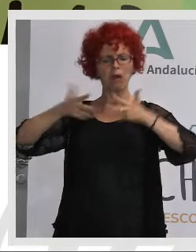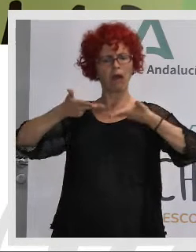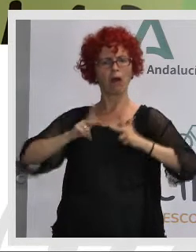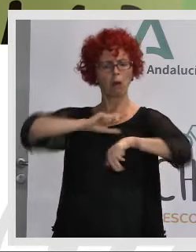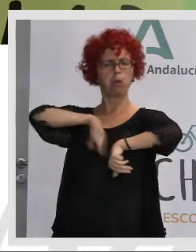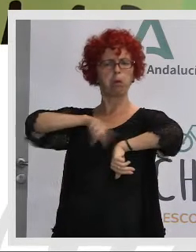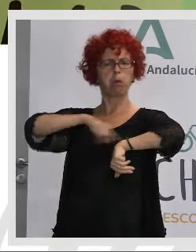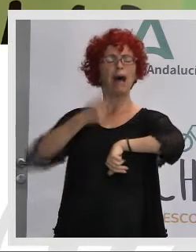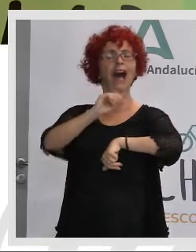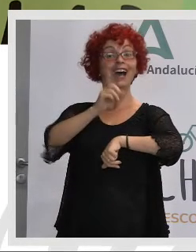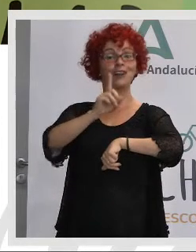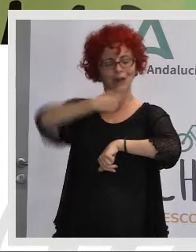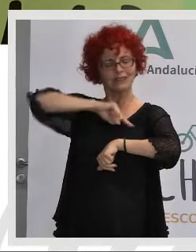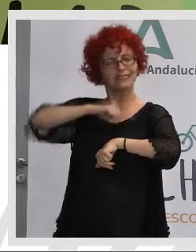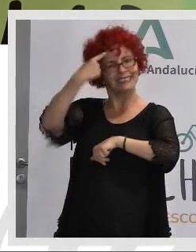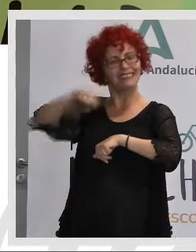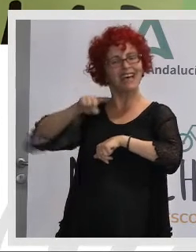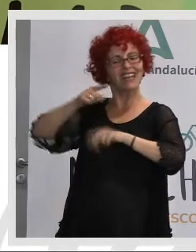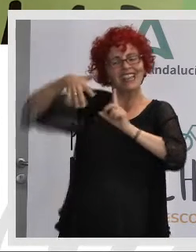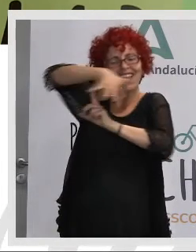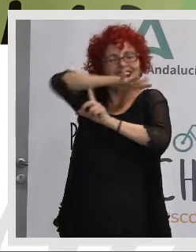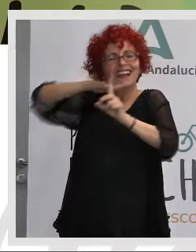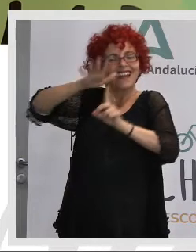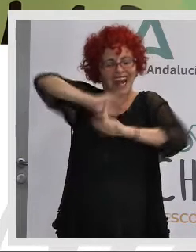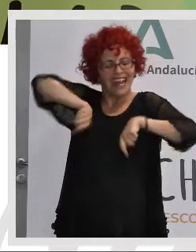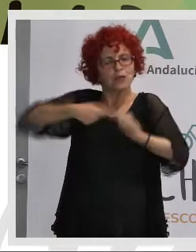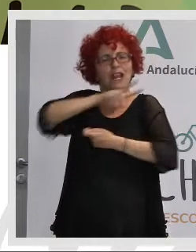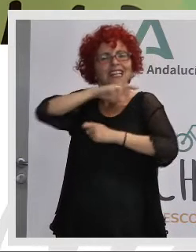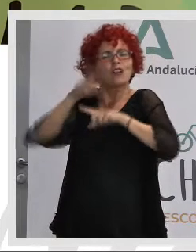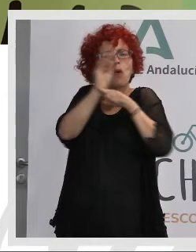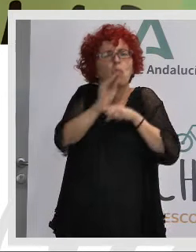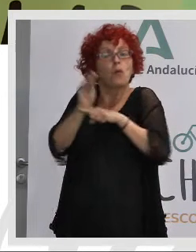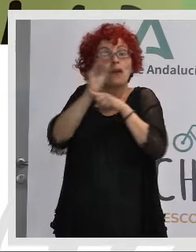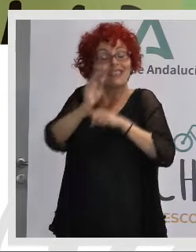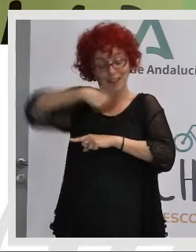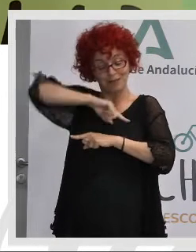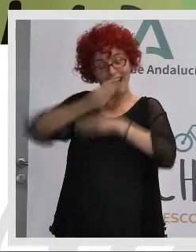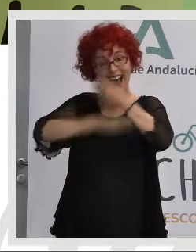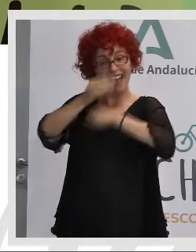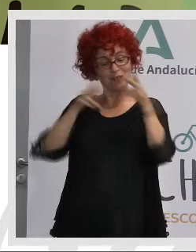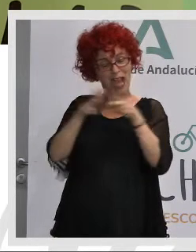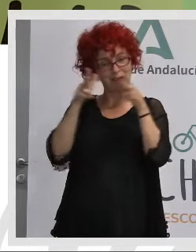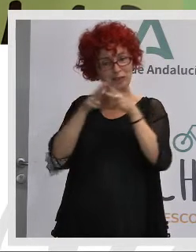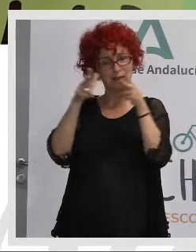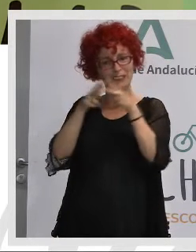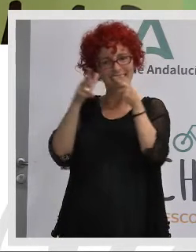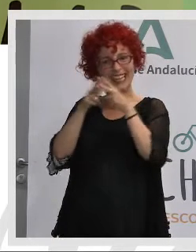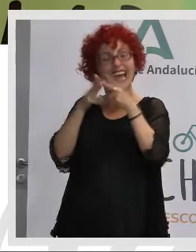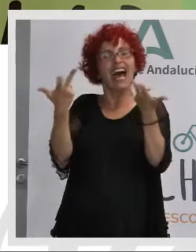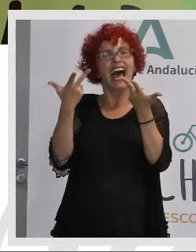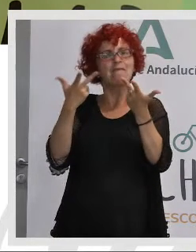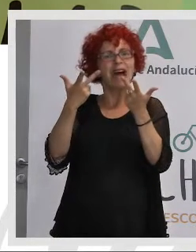conciencia sobre el valor del entorno, de la naturaleza, abogando siempre por una sociedad con ciudades